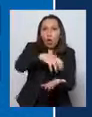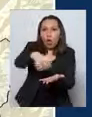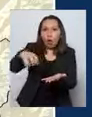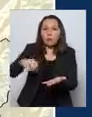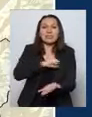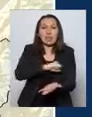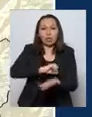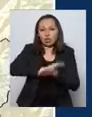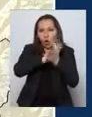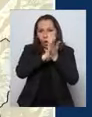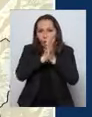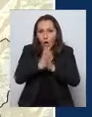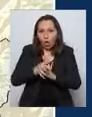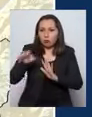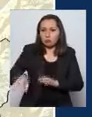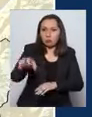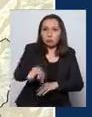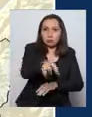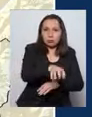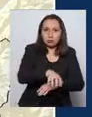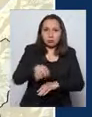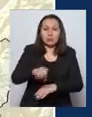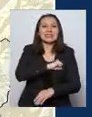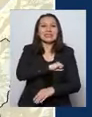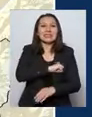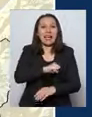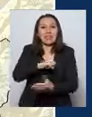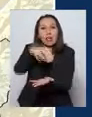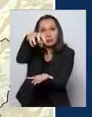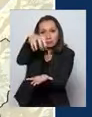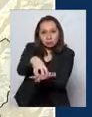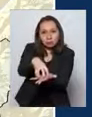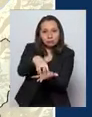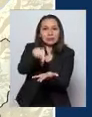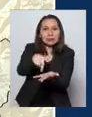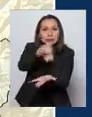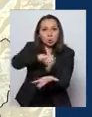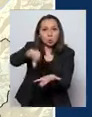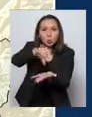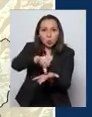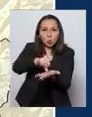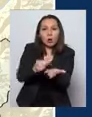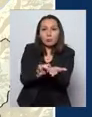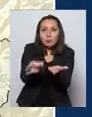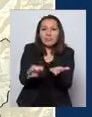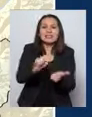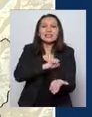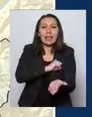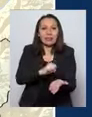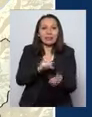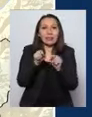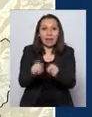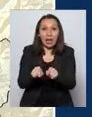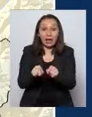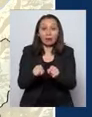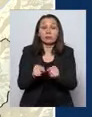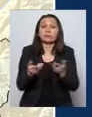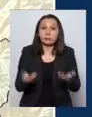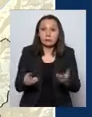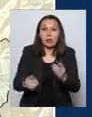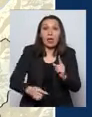todas las comunas insisto que de la de la provincia de santiago y